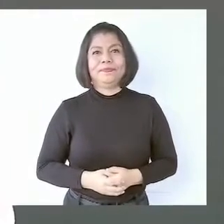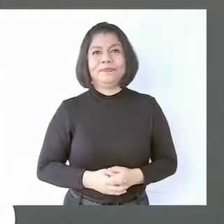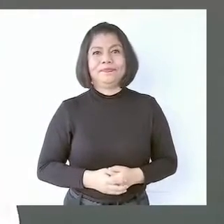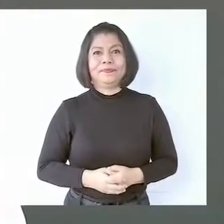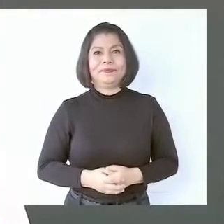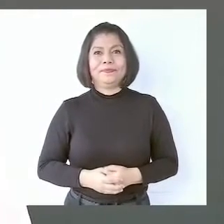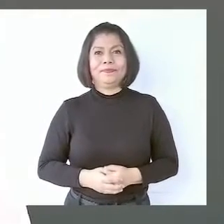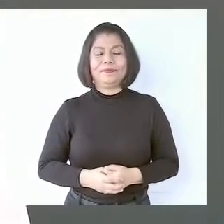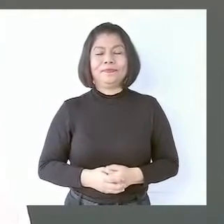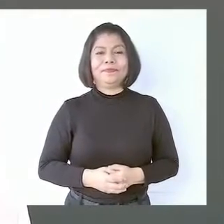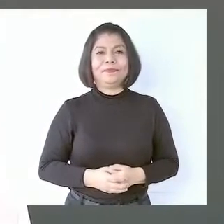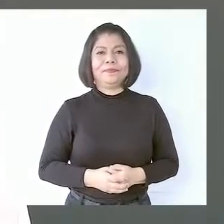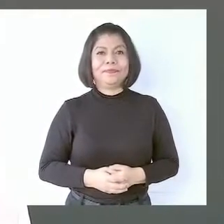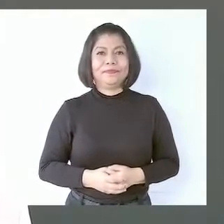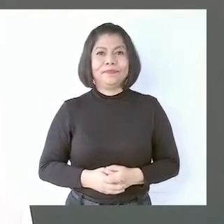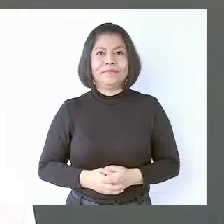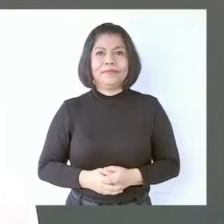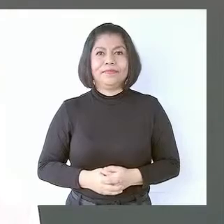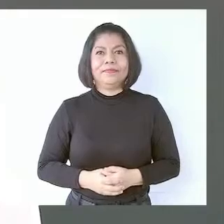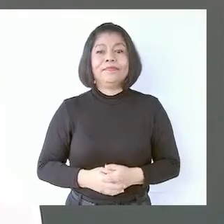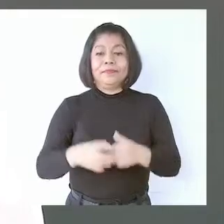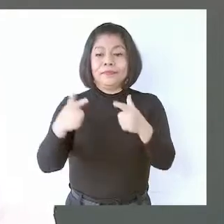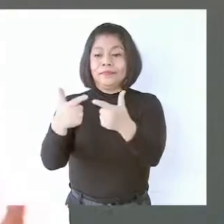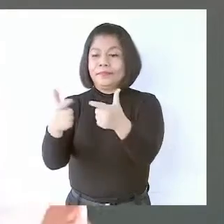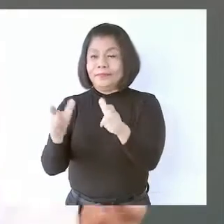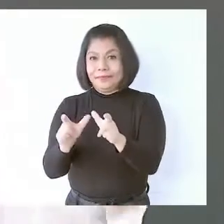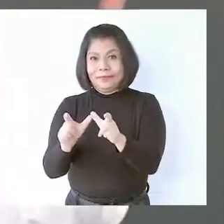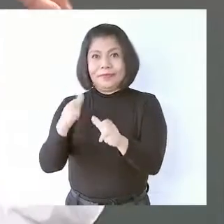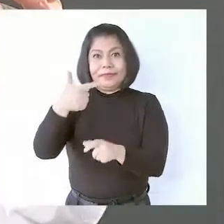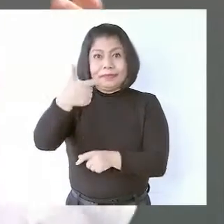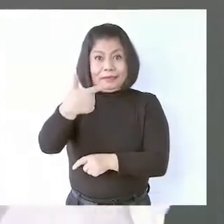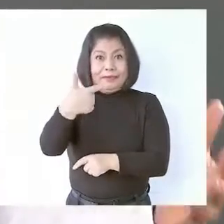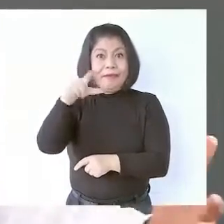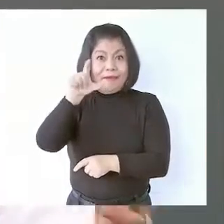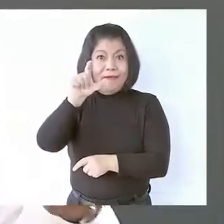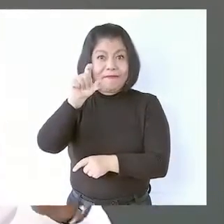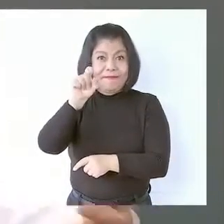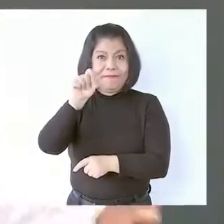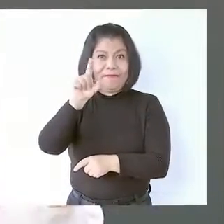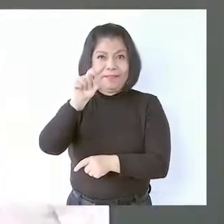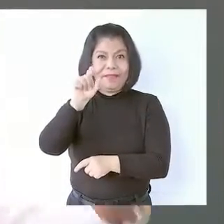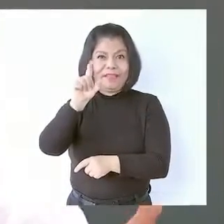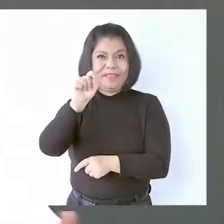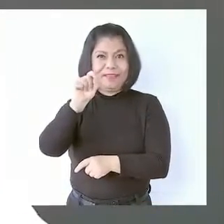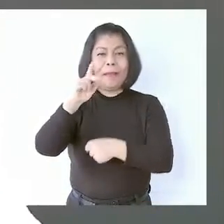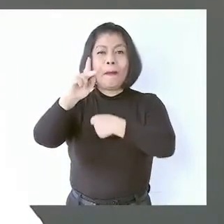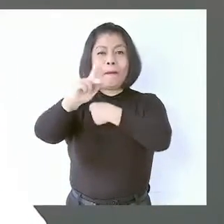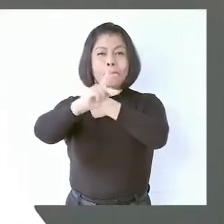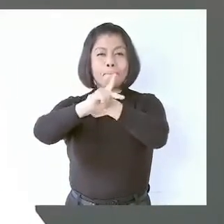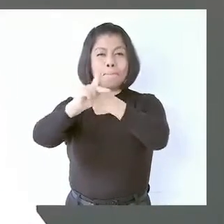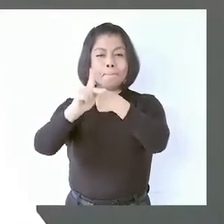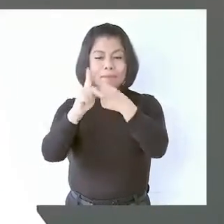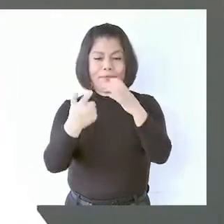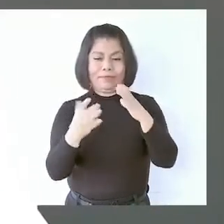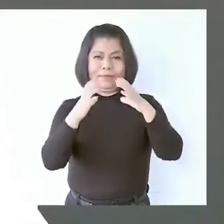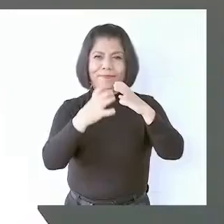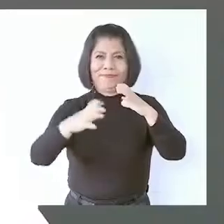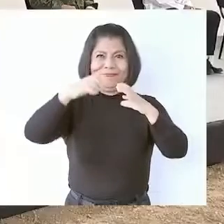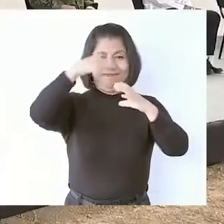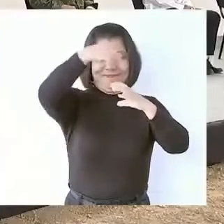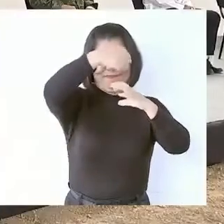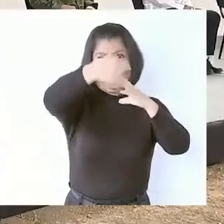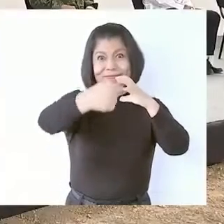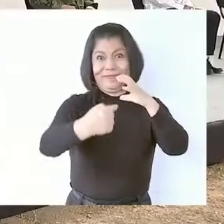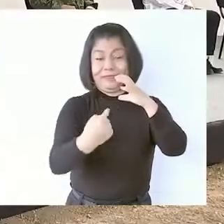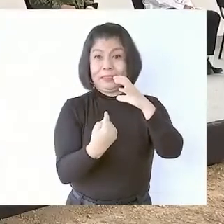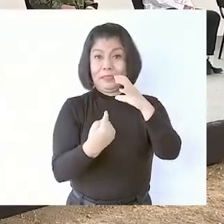el G20, el grupo de los países con más desarrollo en el mundo, como